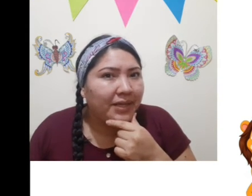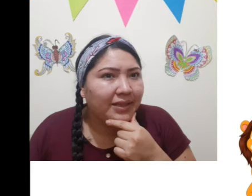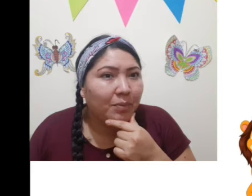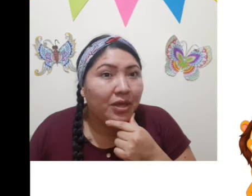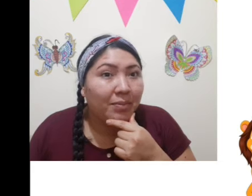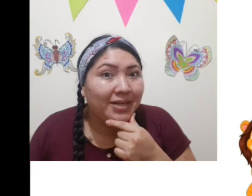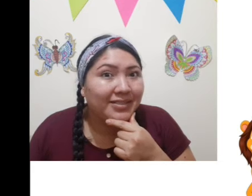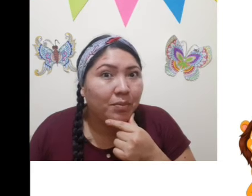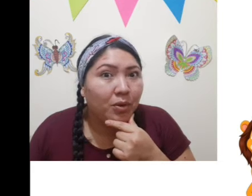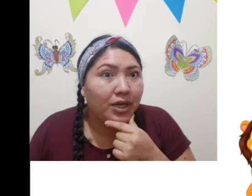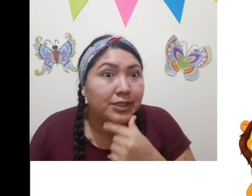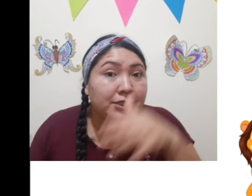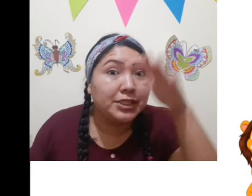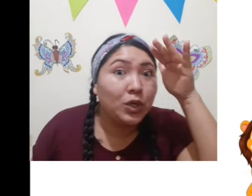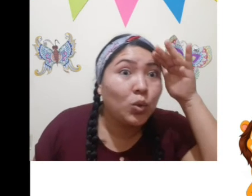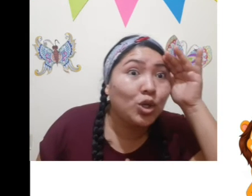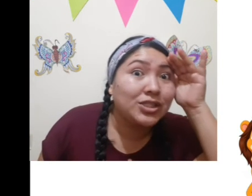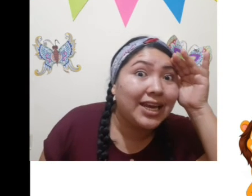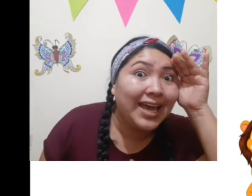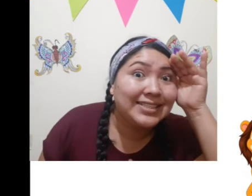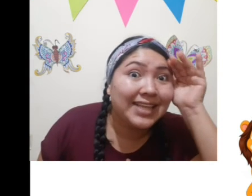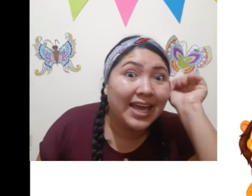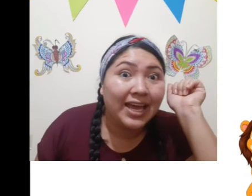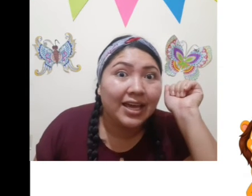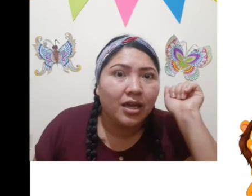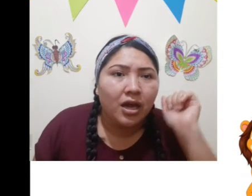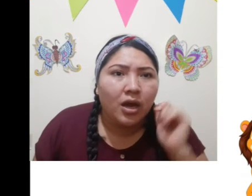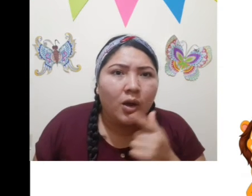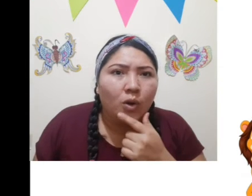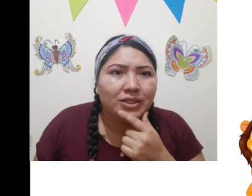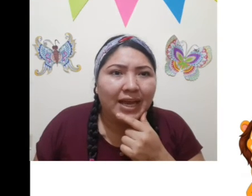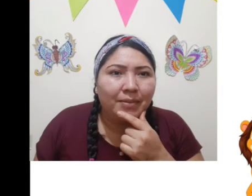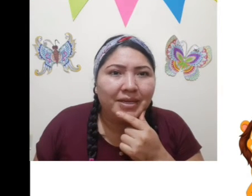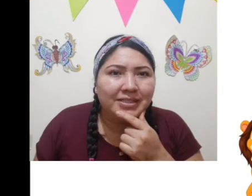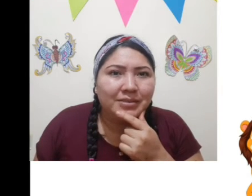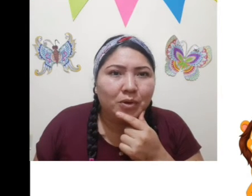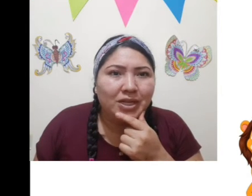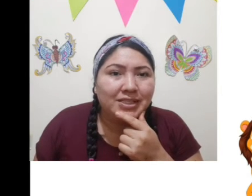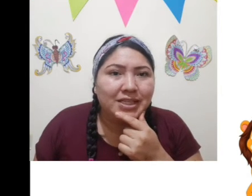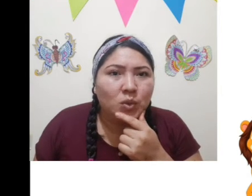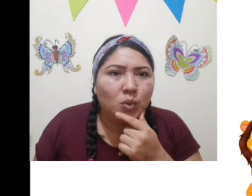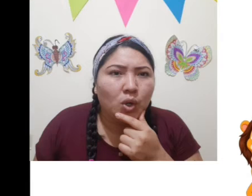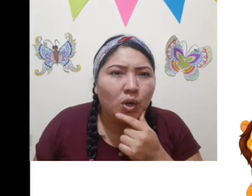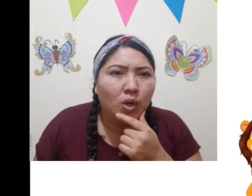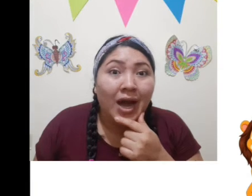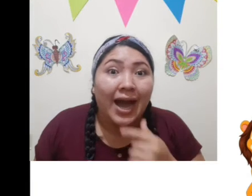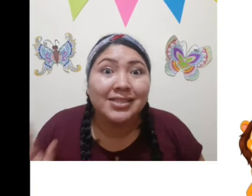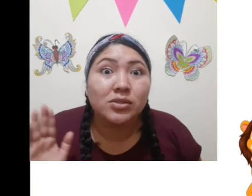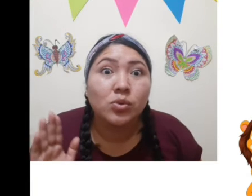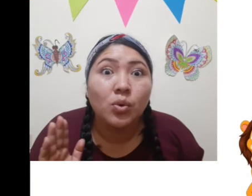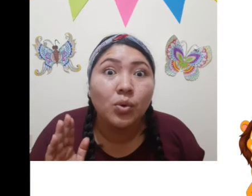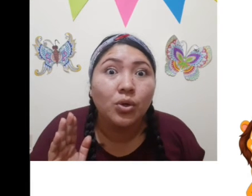de repente puede aparecer por el círculo celeste o tal vez por el círculo